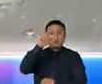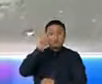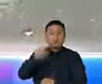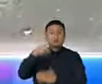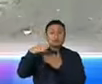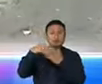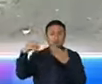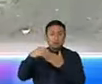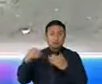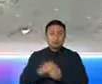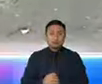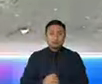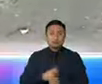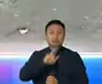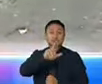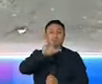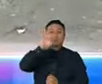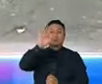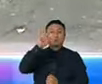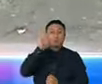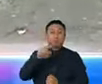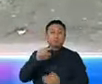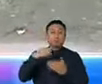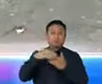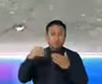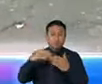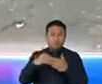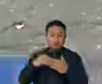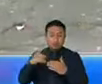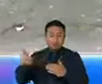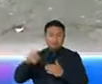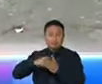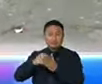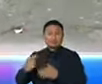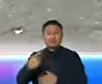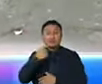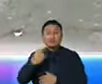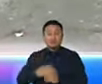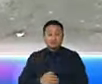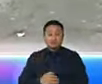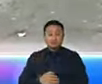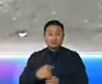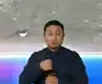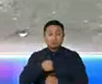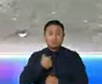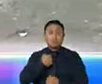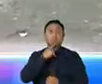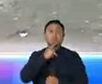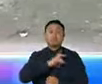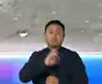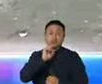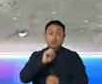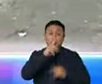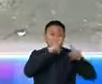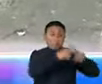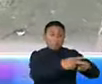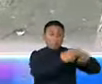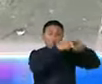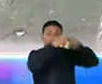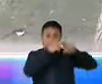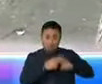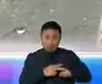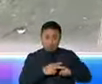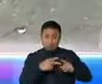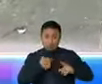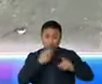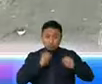$99,000. Los $39,000 que argumenta la Contraloría, me hizo un préstamo mi tío, mi familiar más cercano,